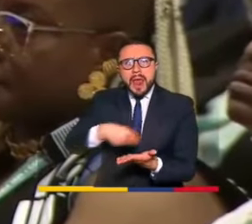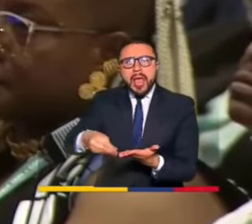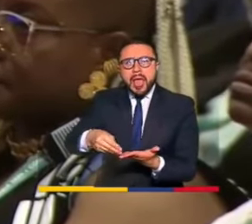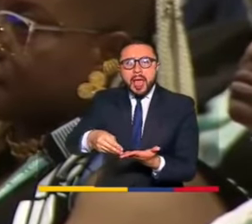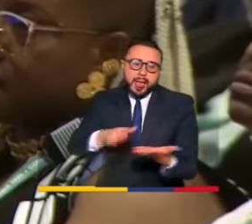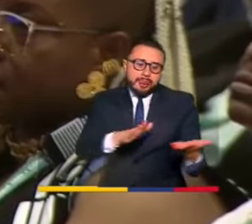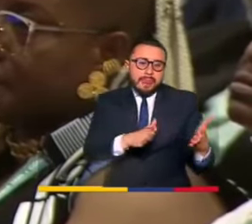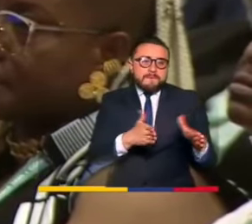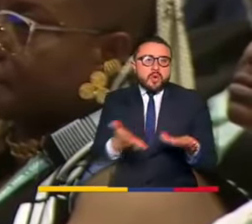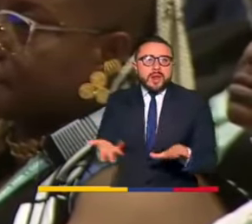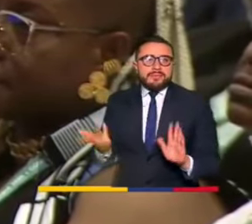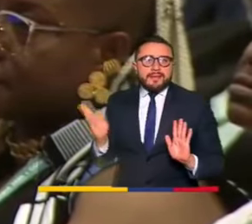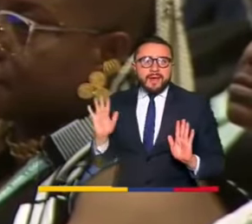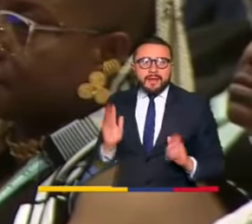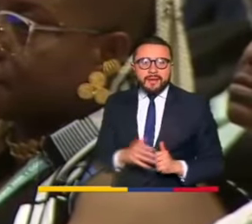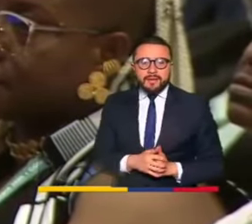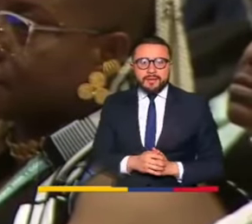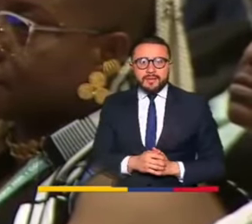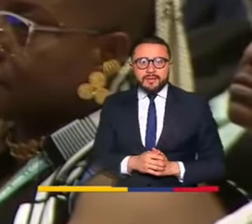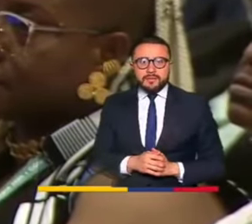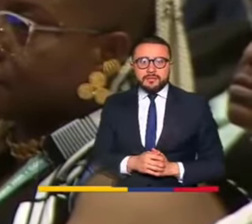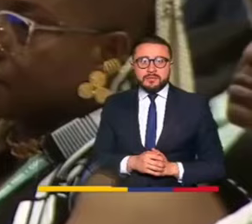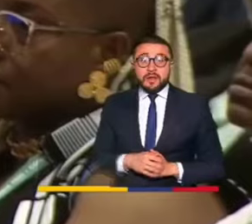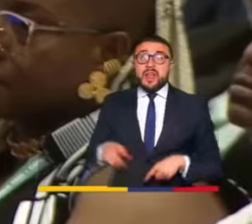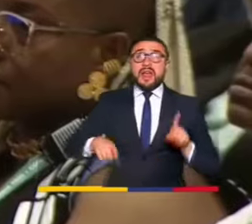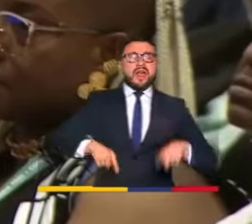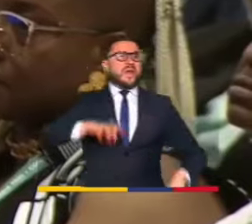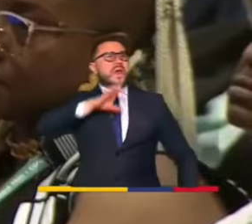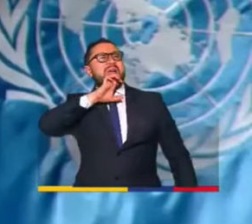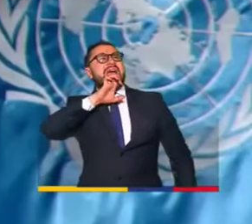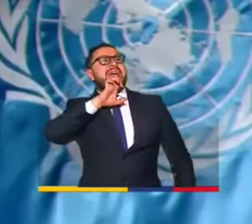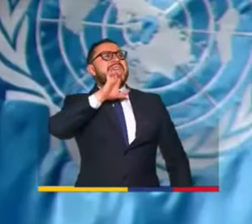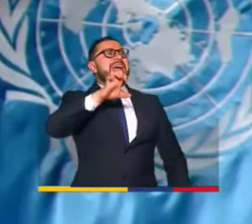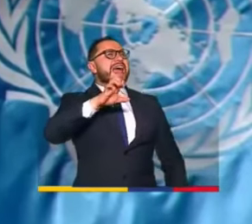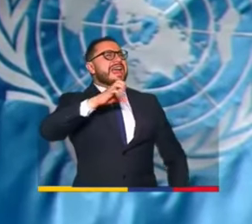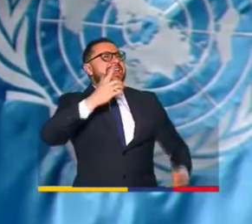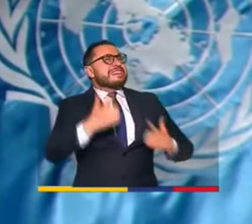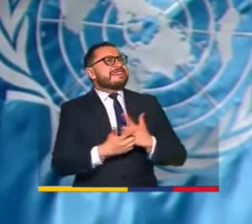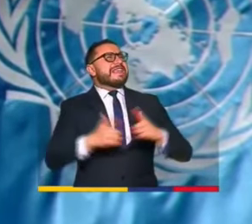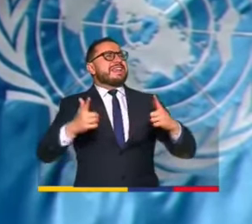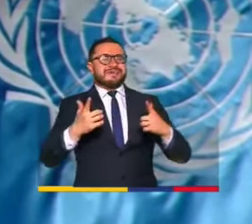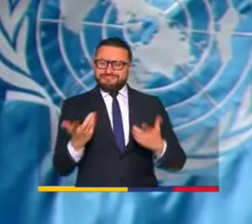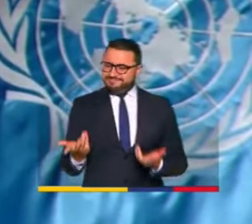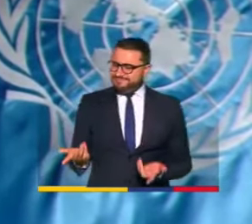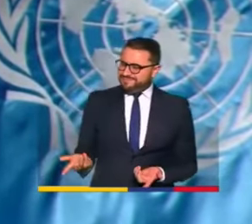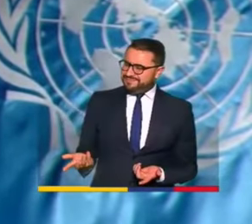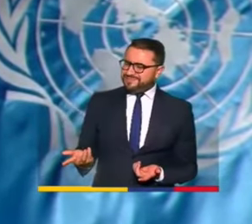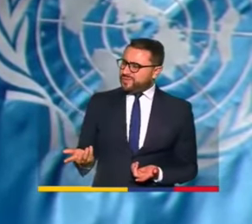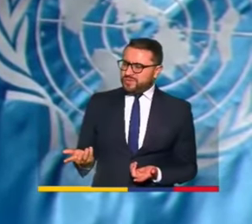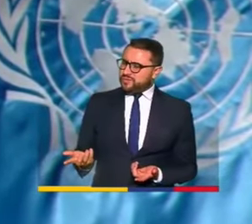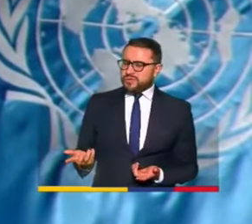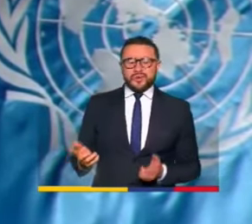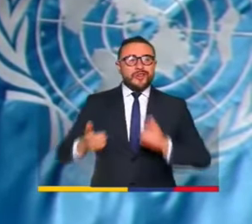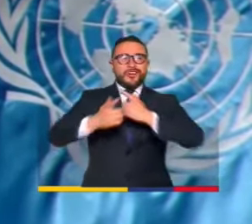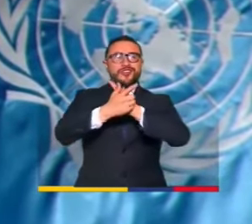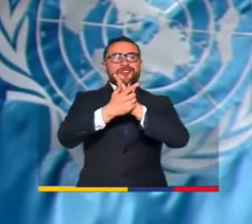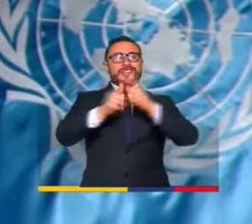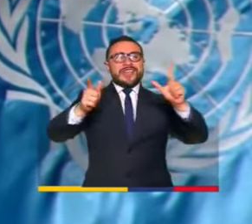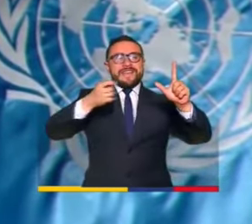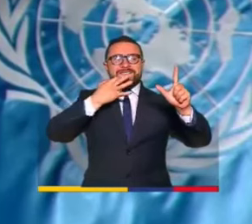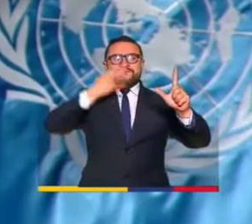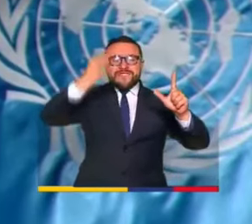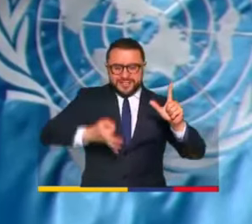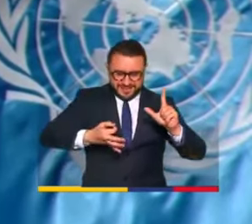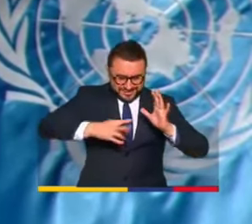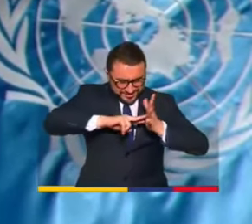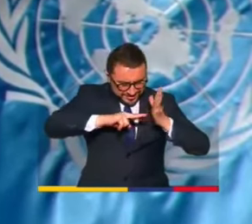muerte. Para gritar libertad, de verdad, libertad, hay que